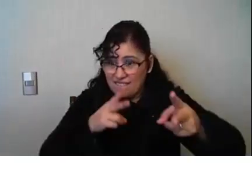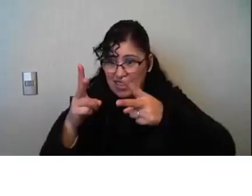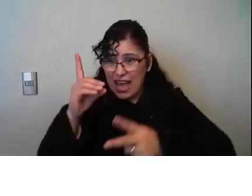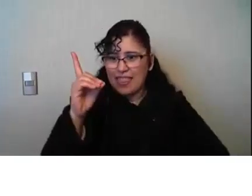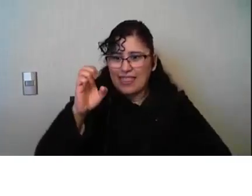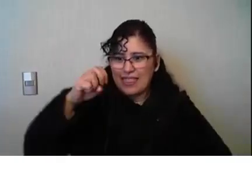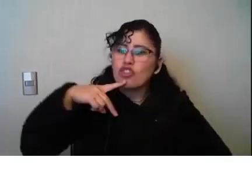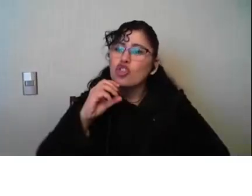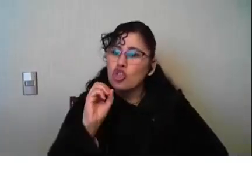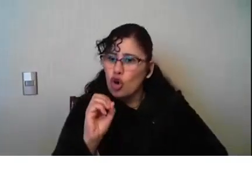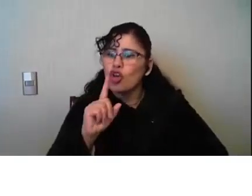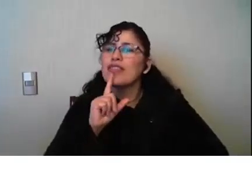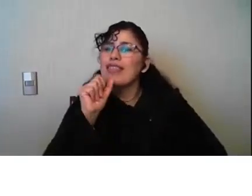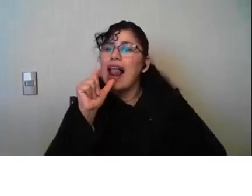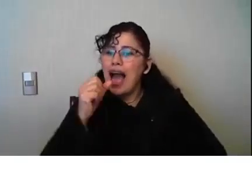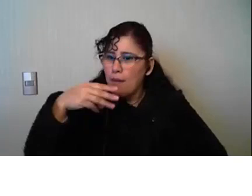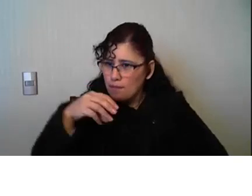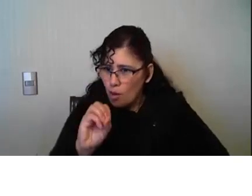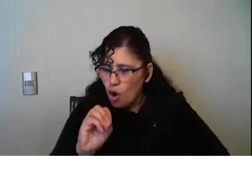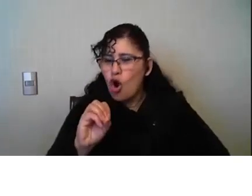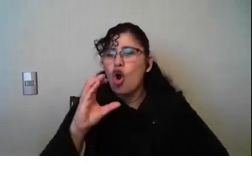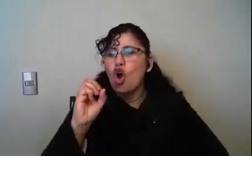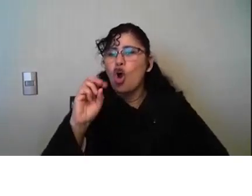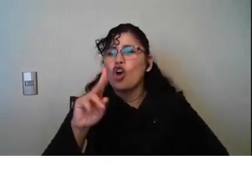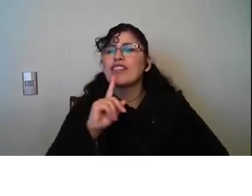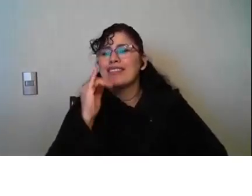dento-tálamo cortical.